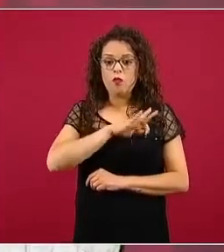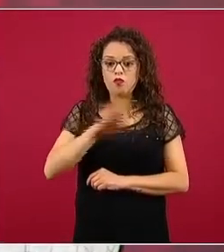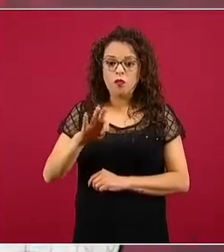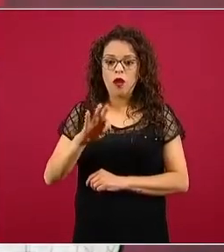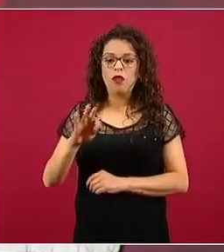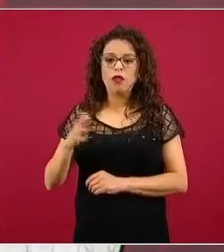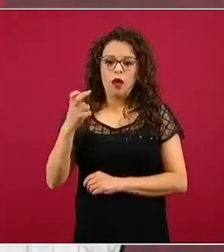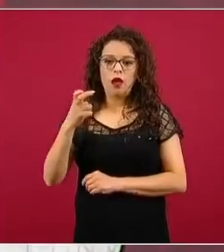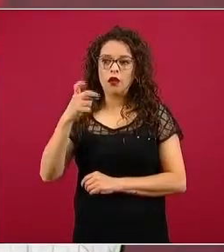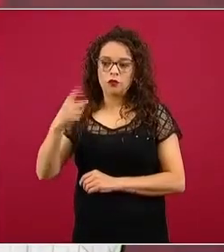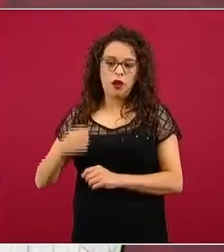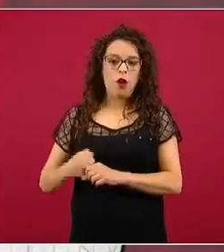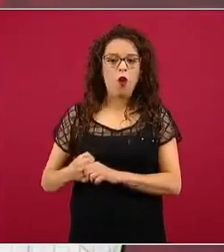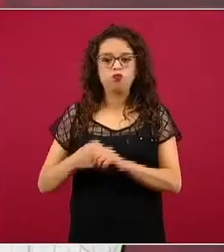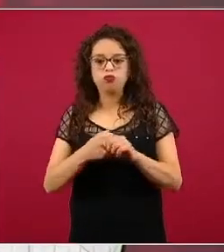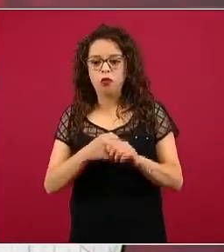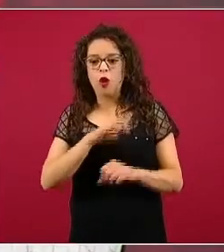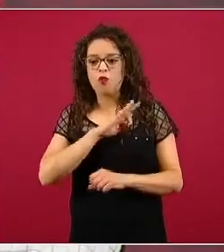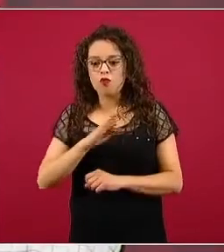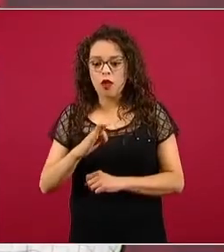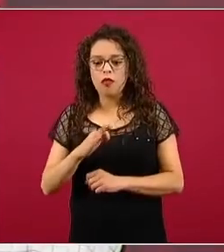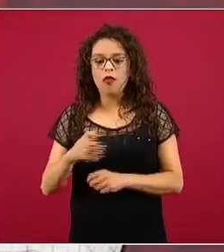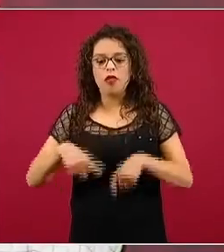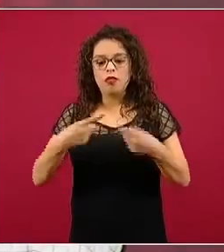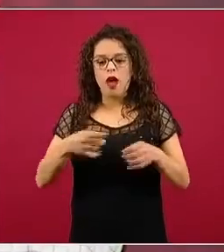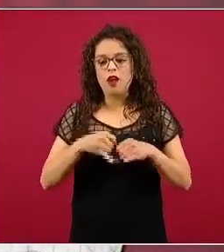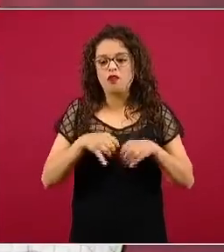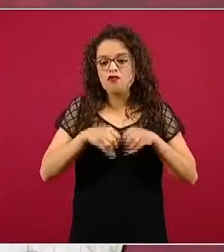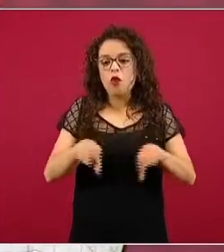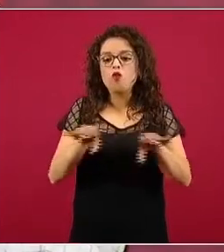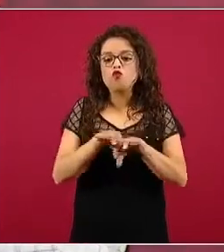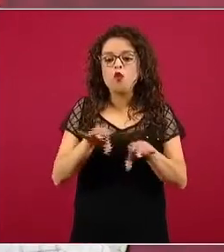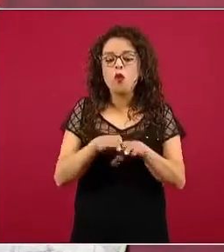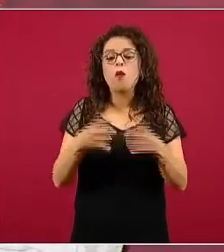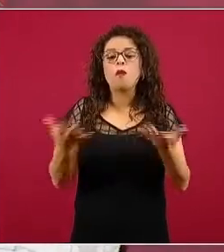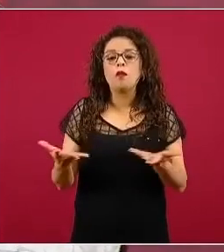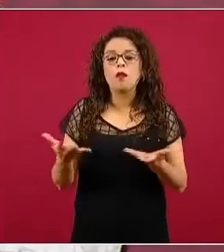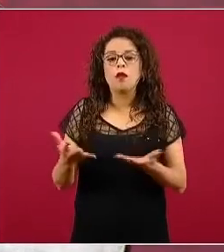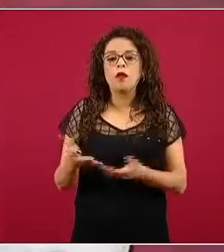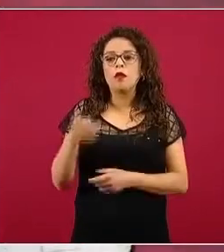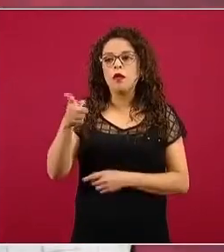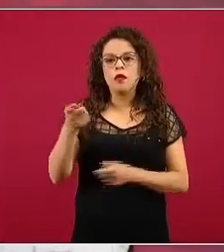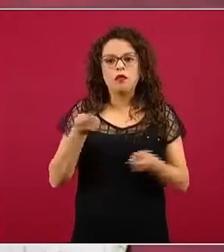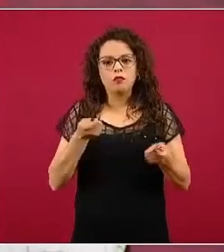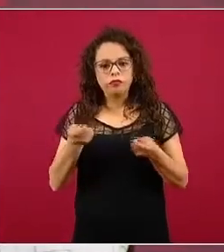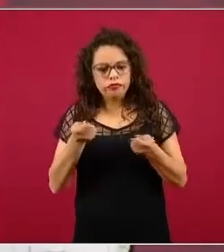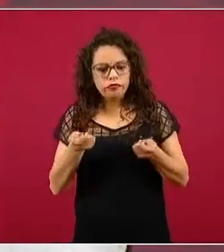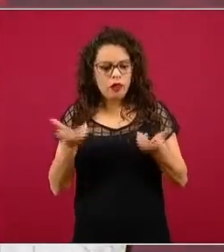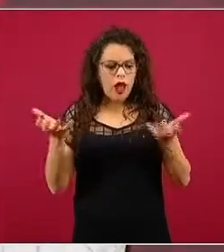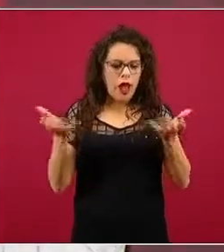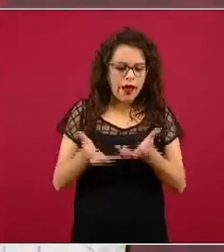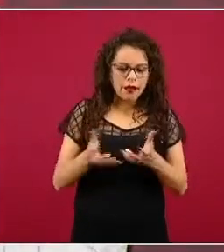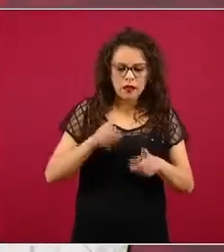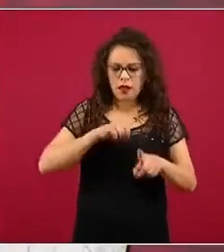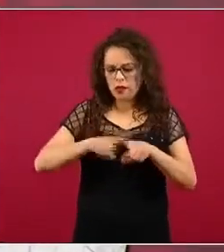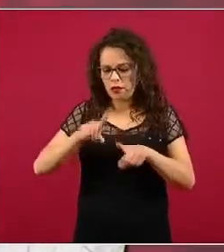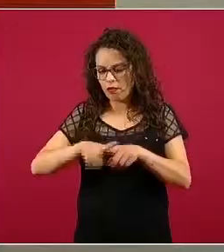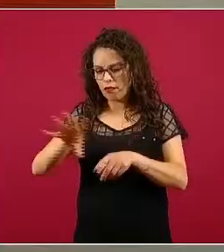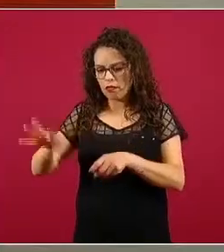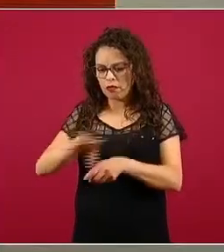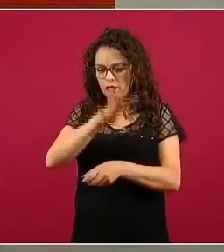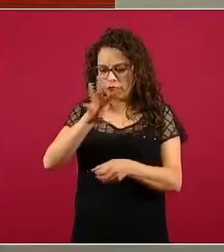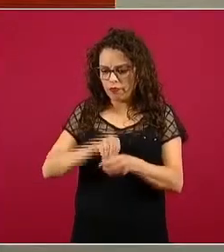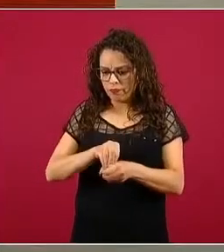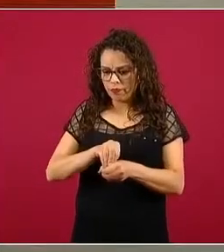respecto y ellos nos puedan informar de cómo han dirigido y en su momento concentrado todas